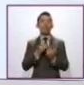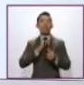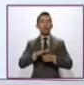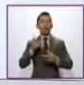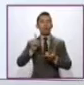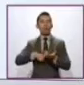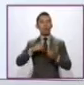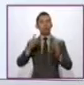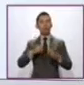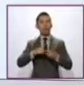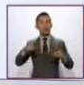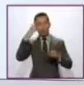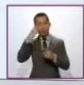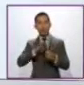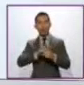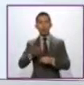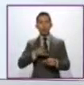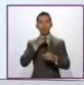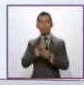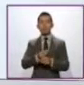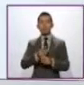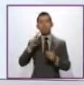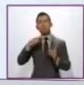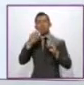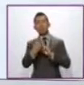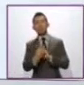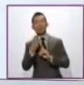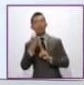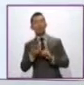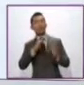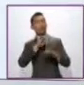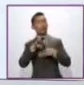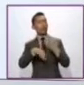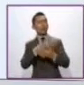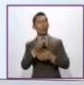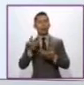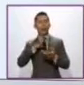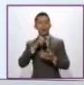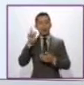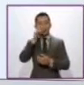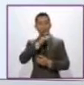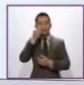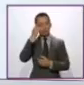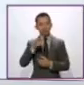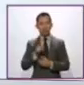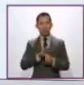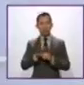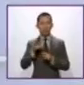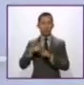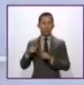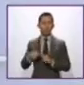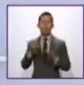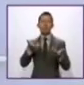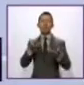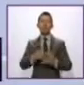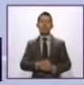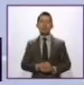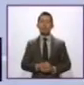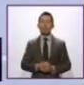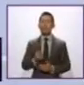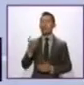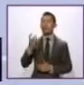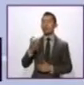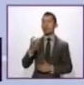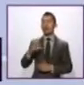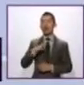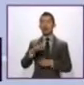desarrollo que ayuden a resolver desde una perspectiva integral los retos de las grandes urbes? Efectivamente, es un